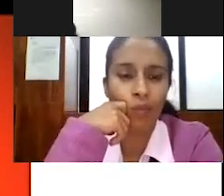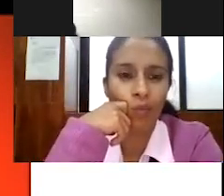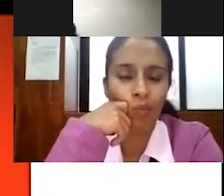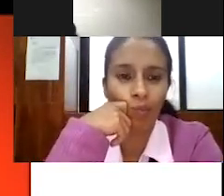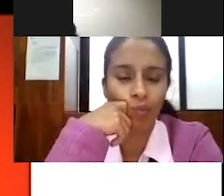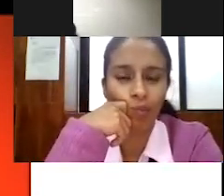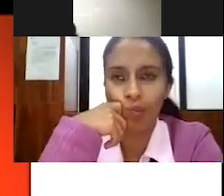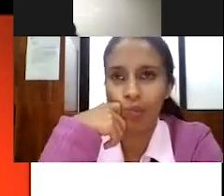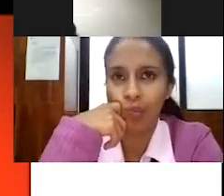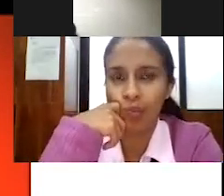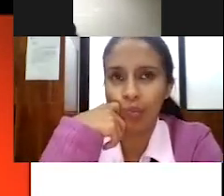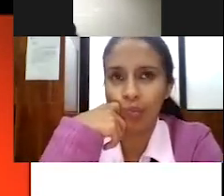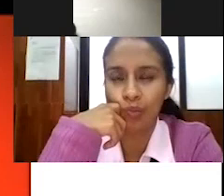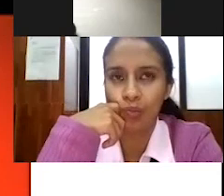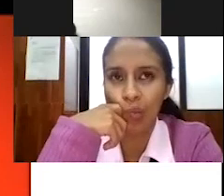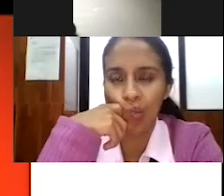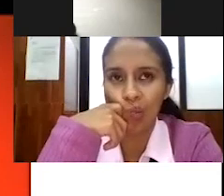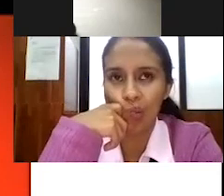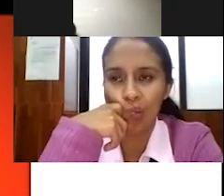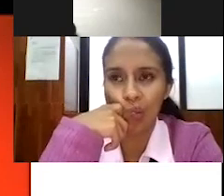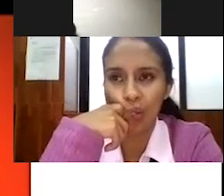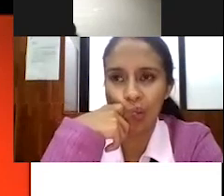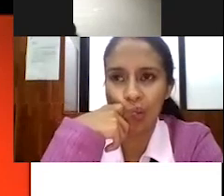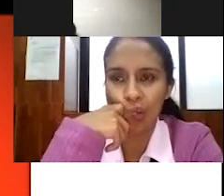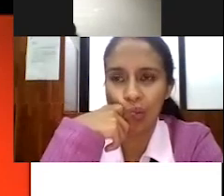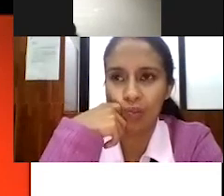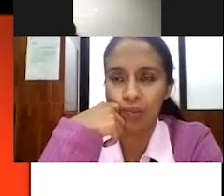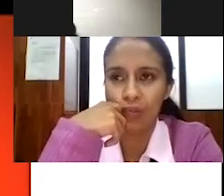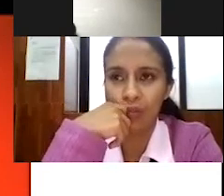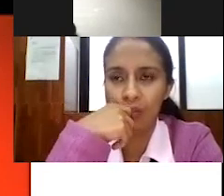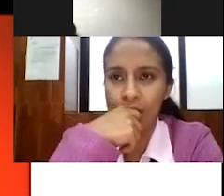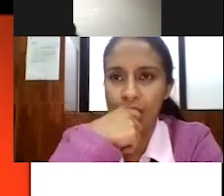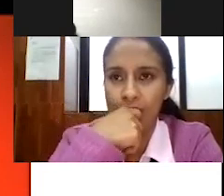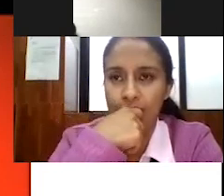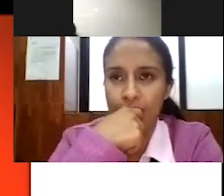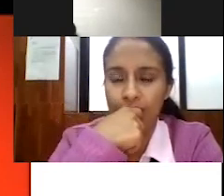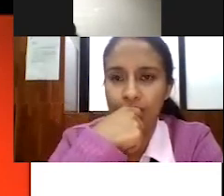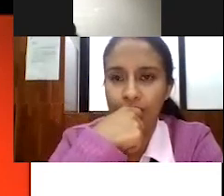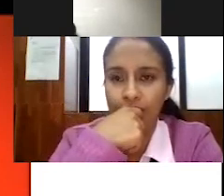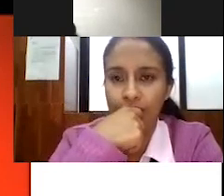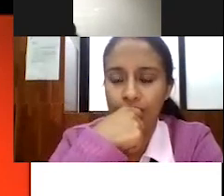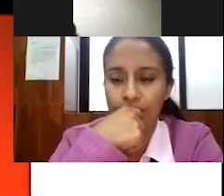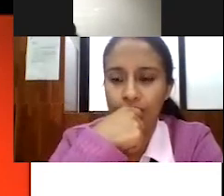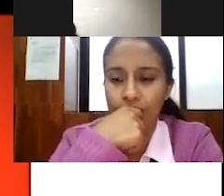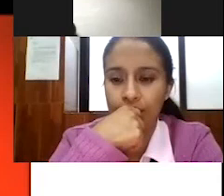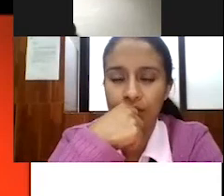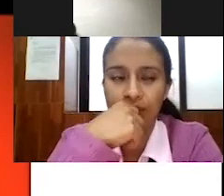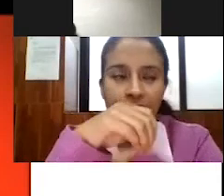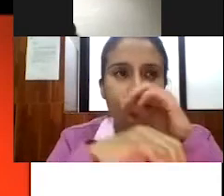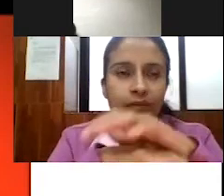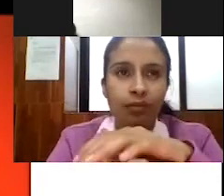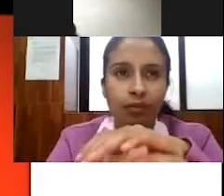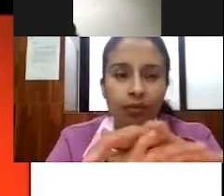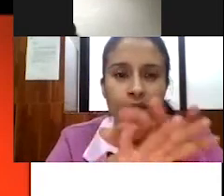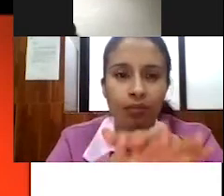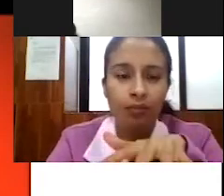¿No te escucho? No se realiza con toda la palma de la mano, sino nada más con, lo que entiendo es que, por ejemplo, para bebés se hace solo con